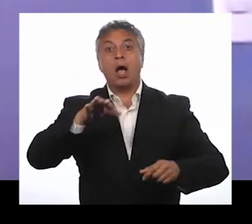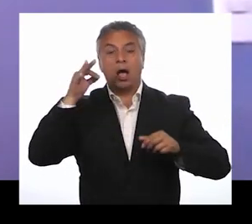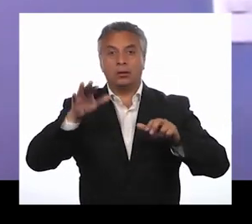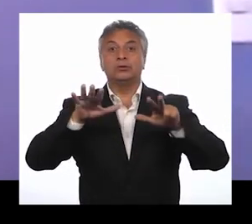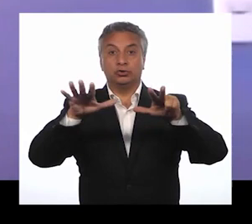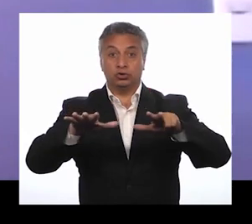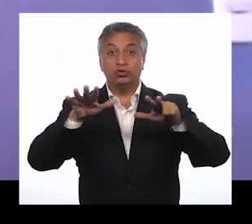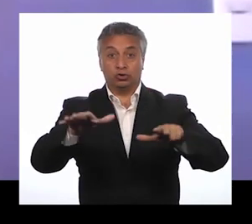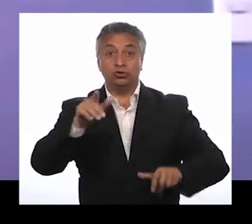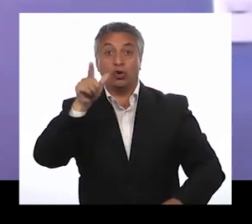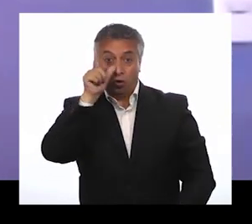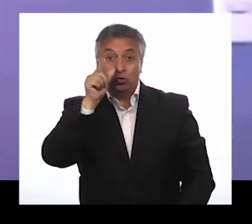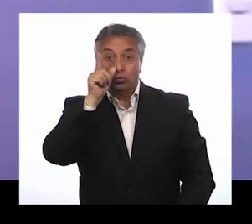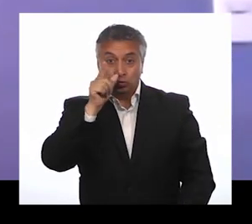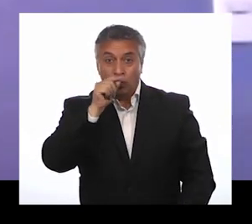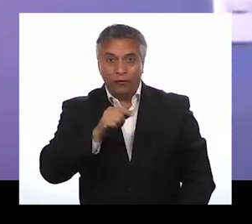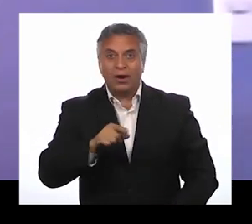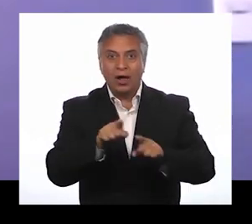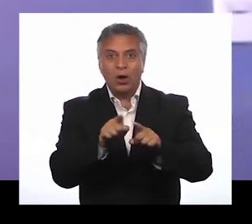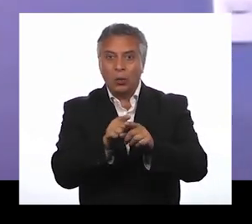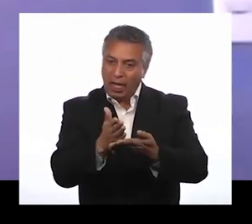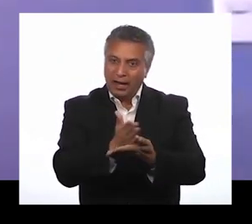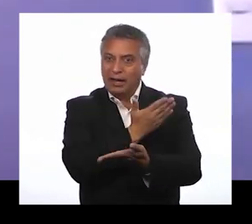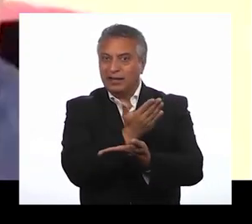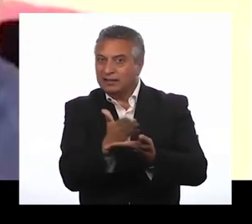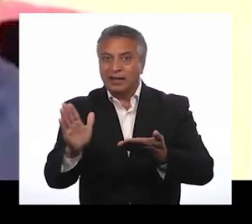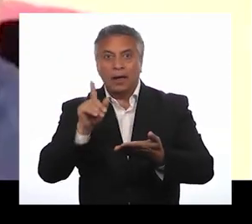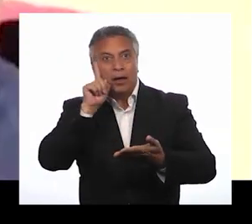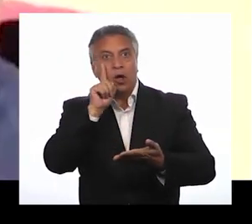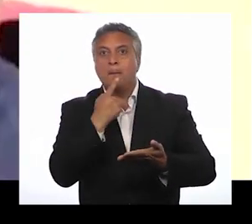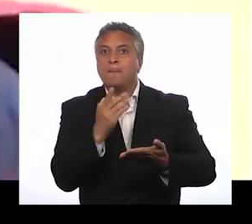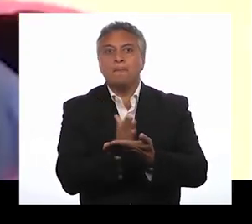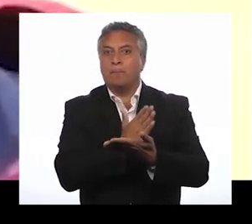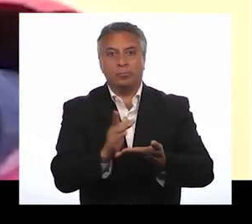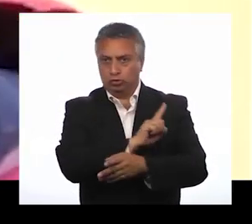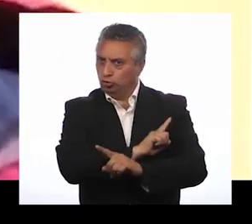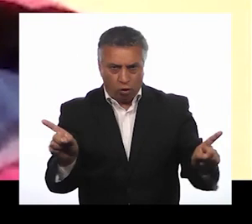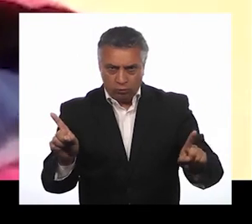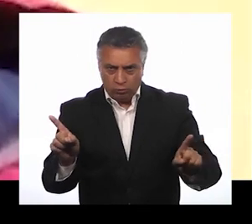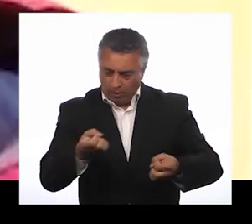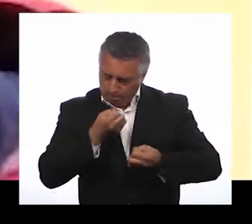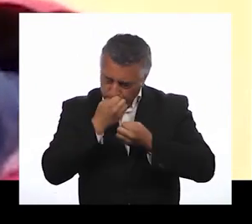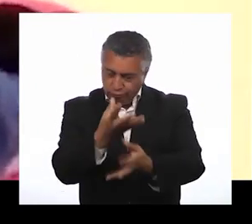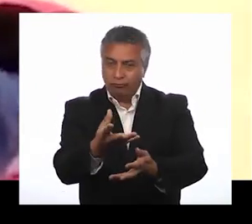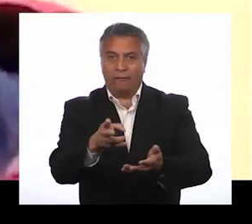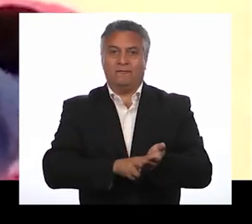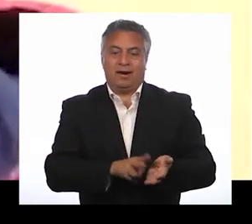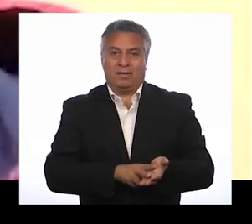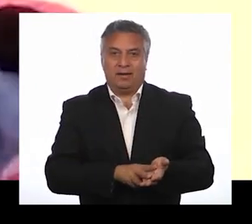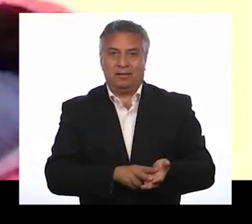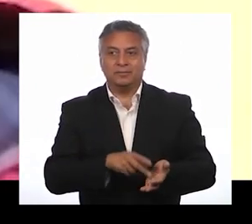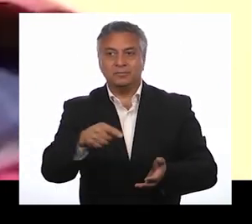no manipulen la historia así sacando la historia de la escuela. A mí, para mí, pensar que se haga justicia, no